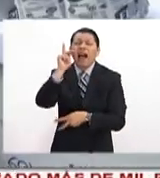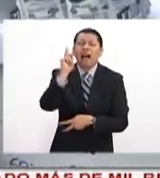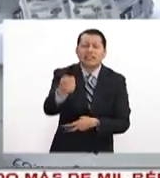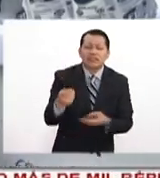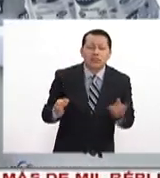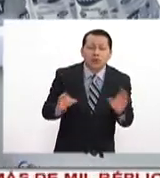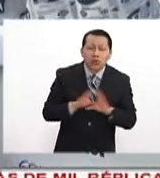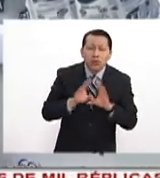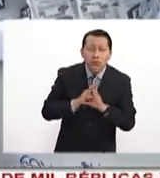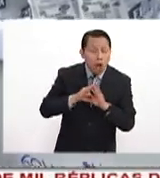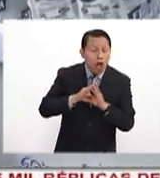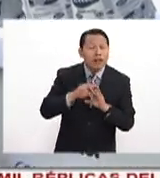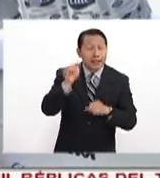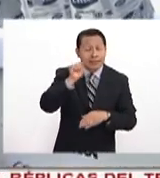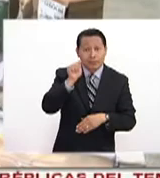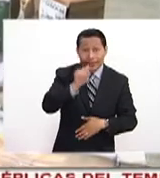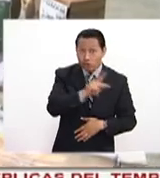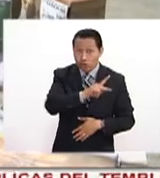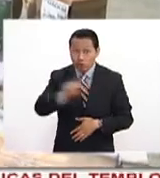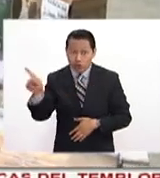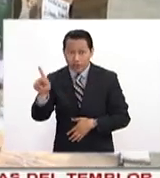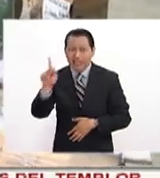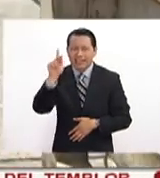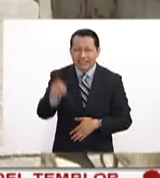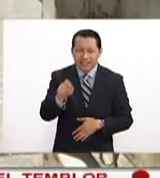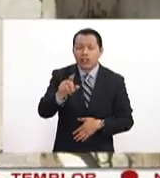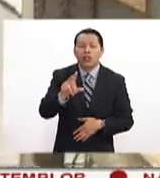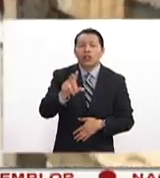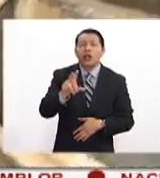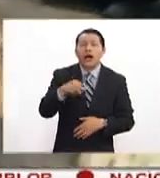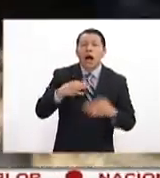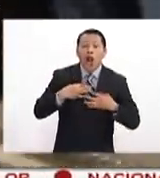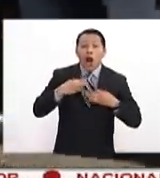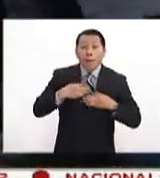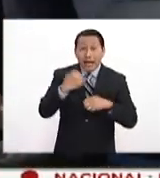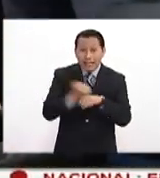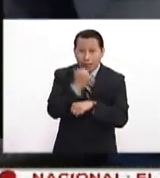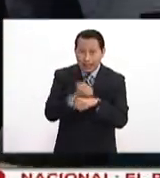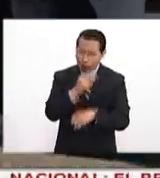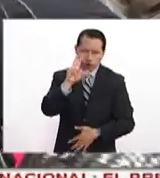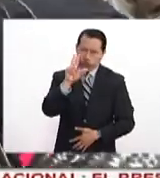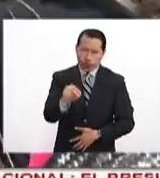que todos están recibiendo, no reciben, quiero decir, ropa ni zapatos, pero en